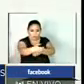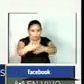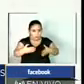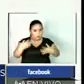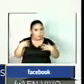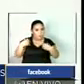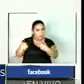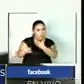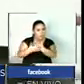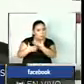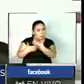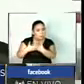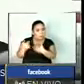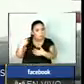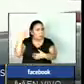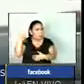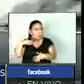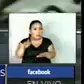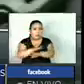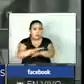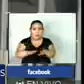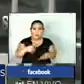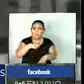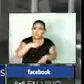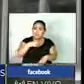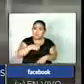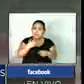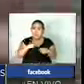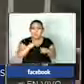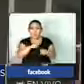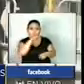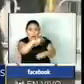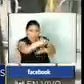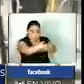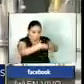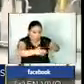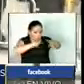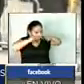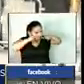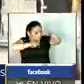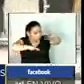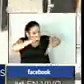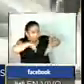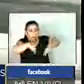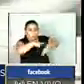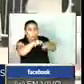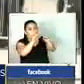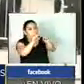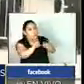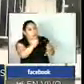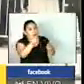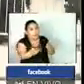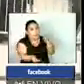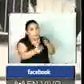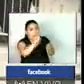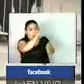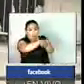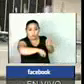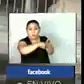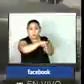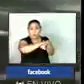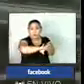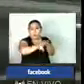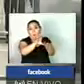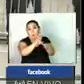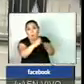quejas sobre la funeraria en el pasado agregó que la agencia ahora estaba investigando el negocio que podría enfrentar multas o la